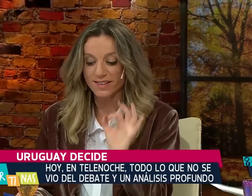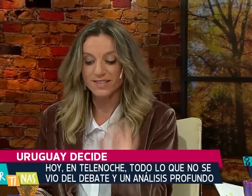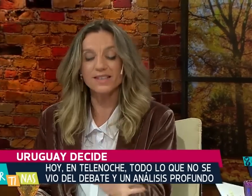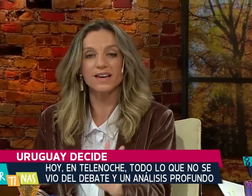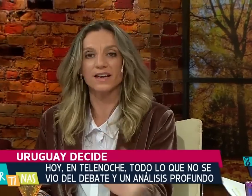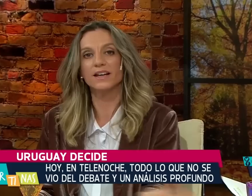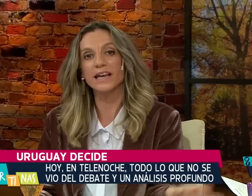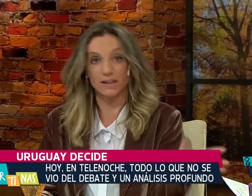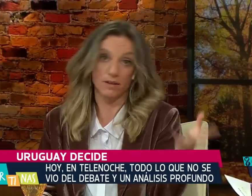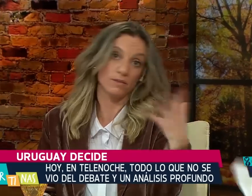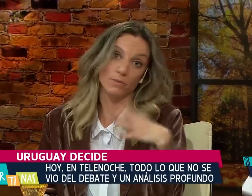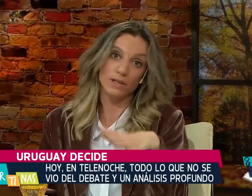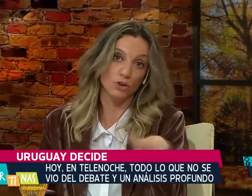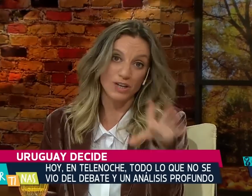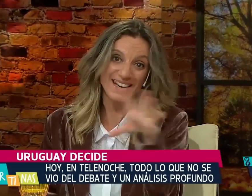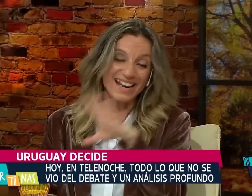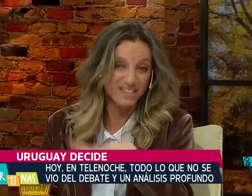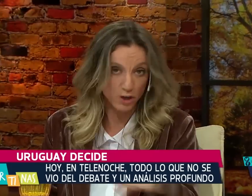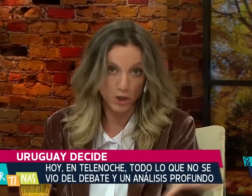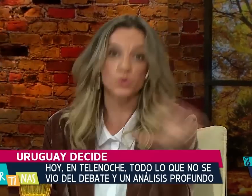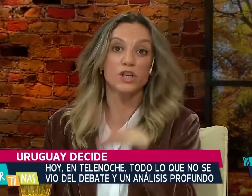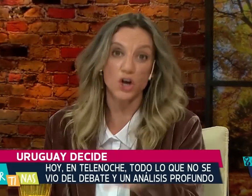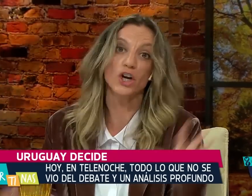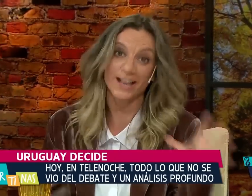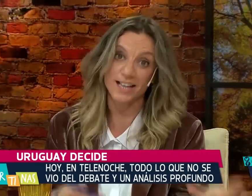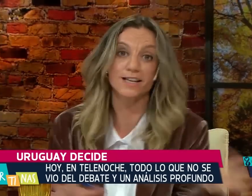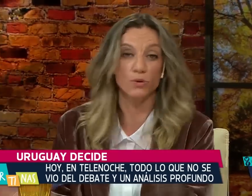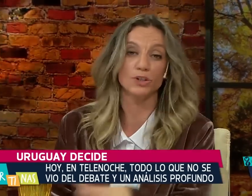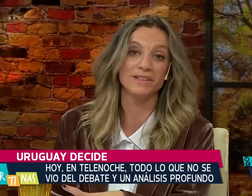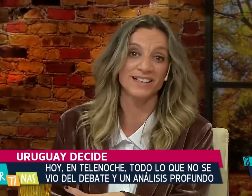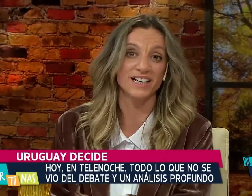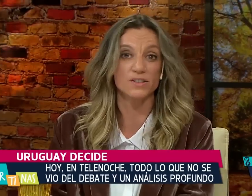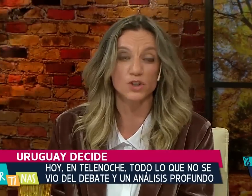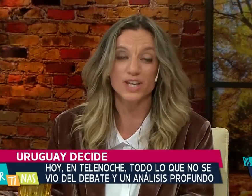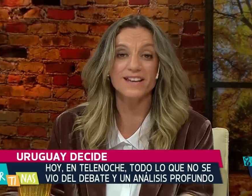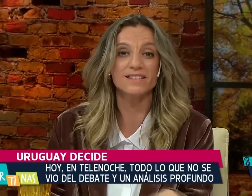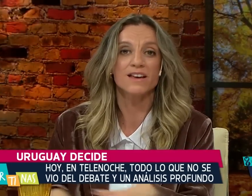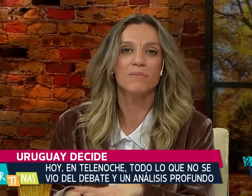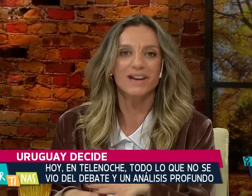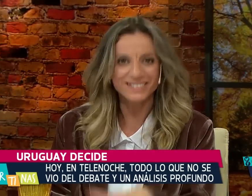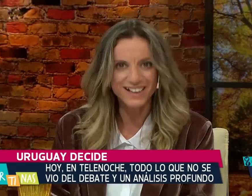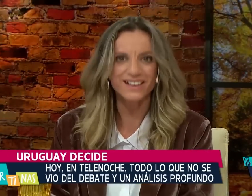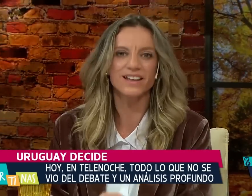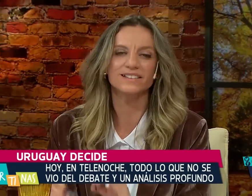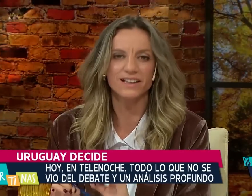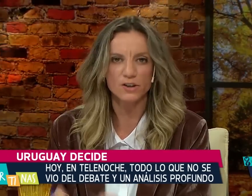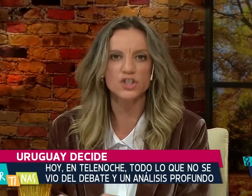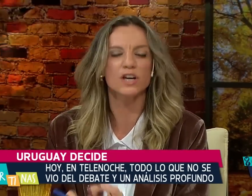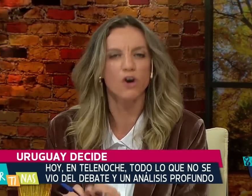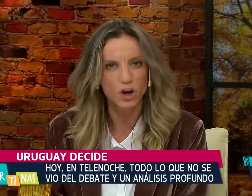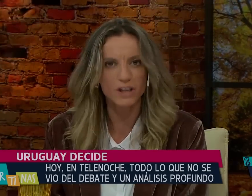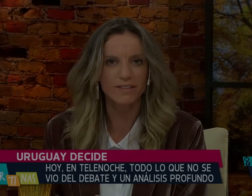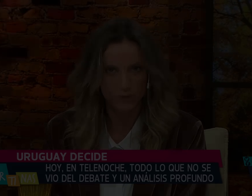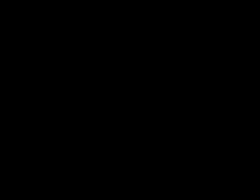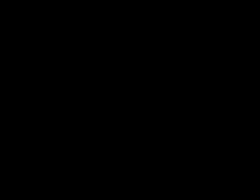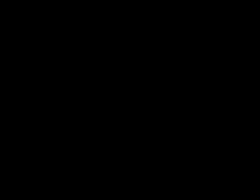uruguay decide en qué y todo el análisis de lo que sucedió con el hashtag justamente en las redes sociales va a estar en telenoche hoy de